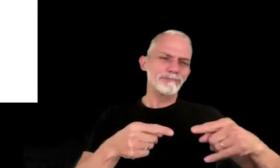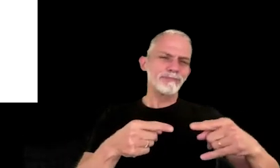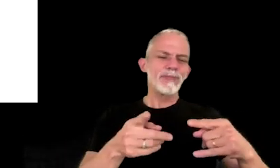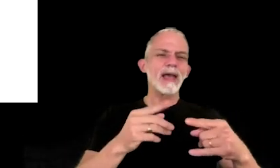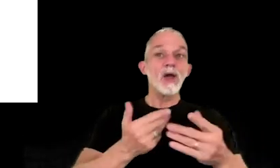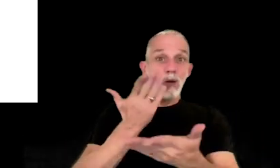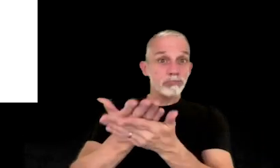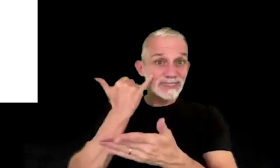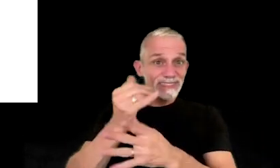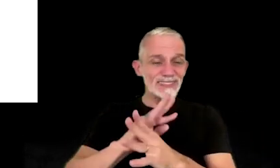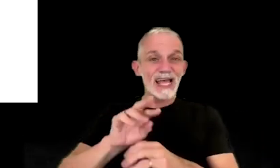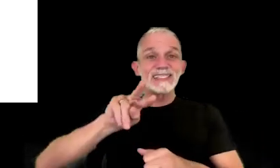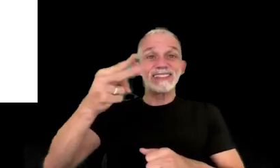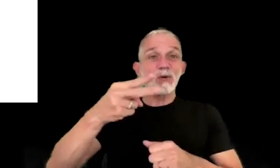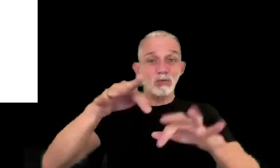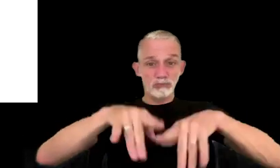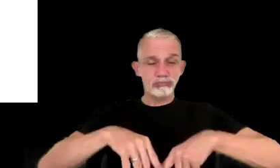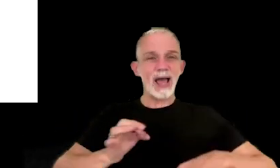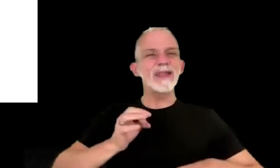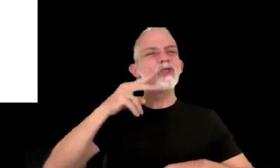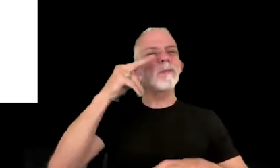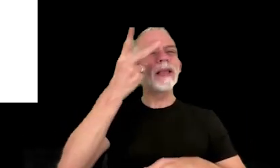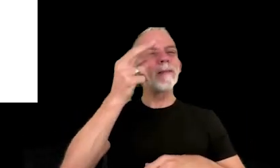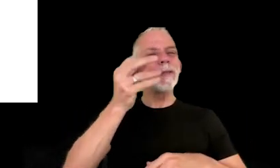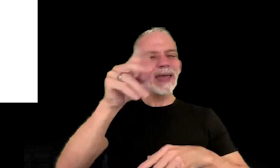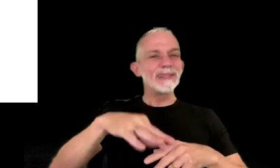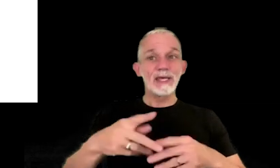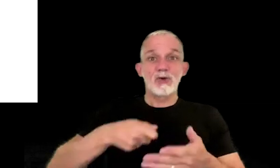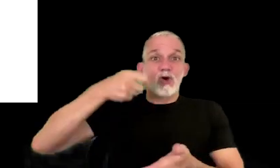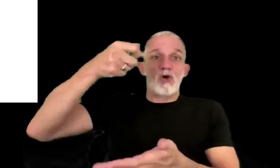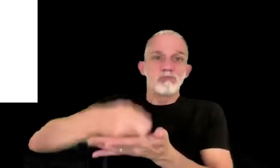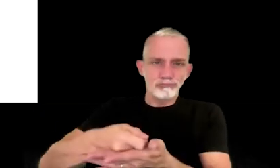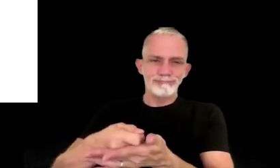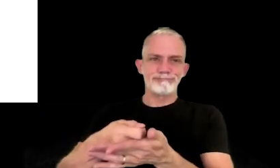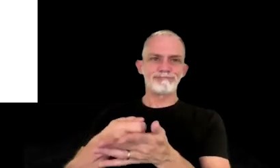presentado su segunda en el año 2020, contribución determinada.